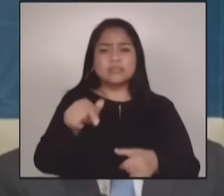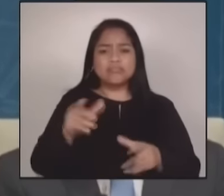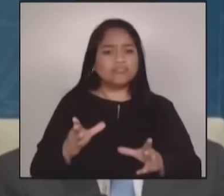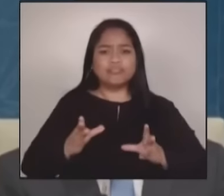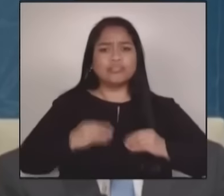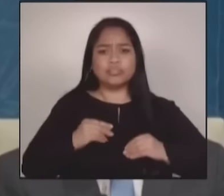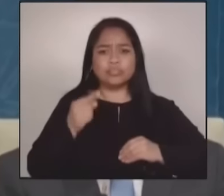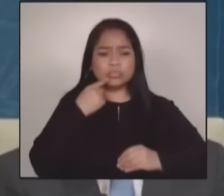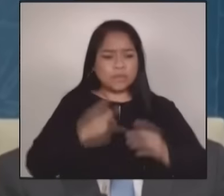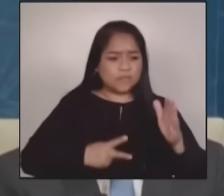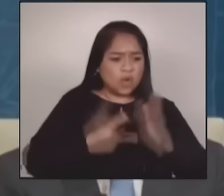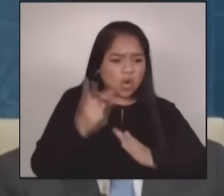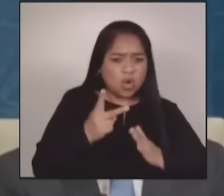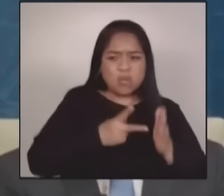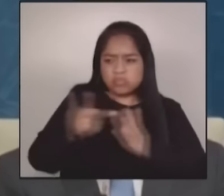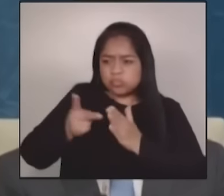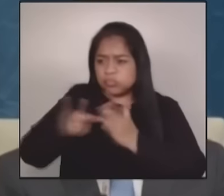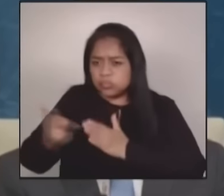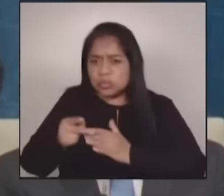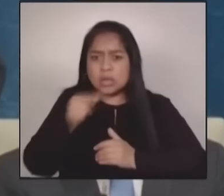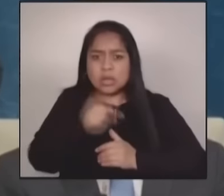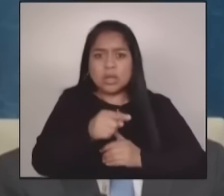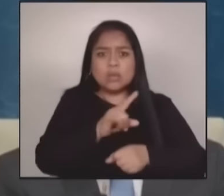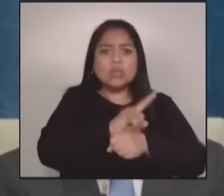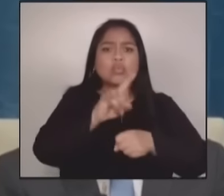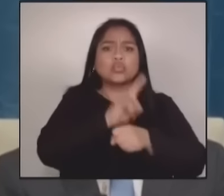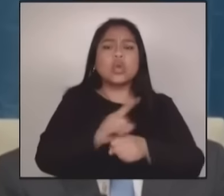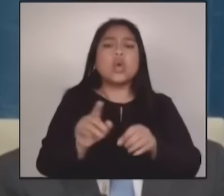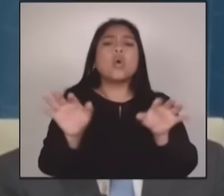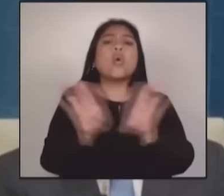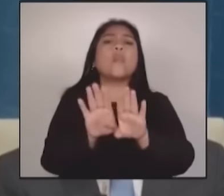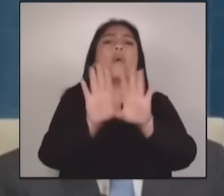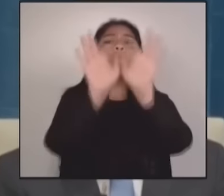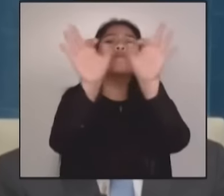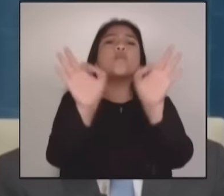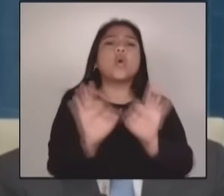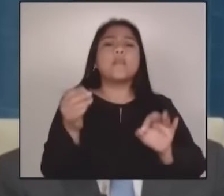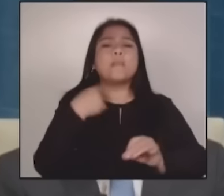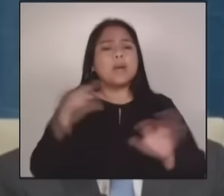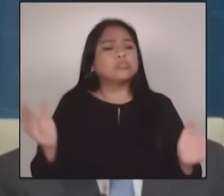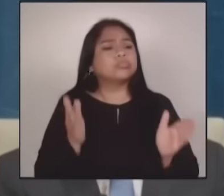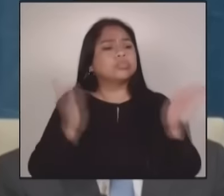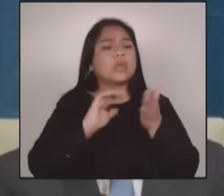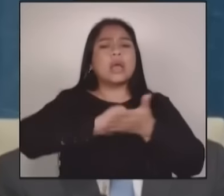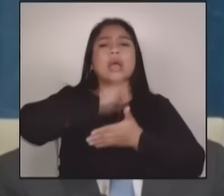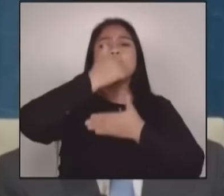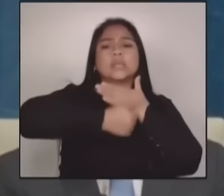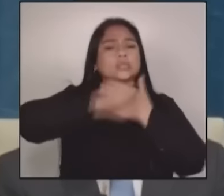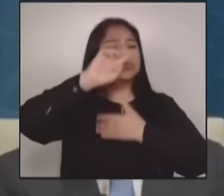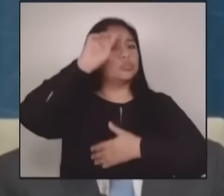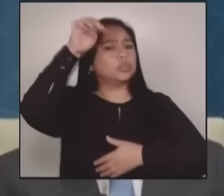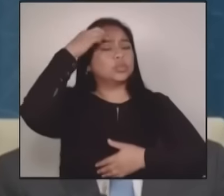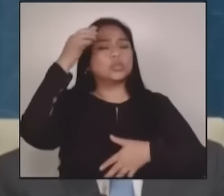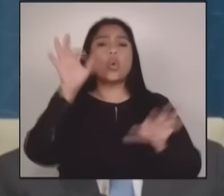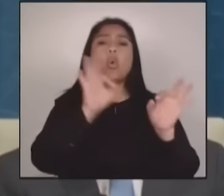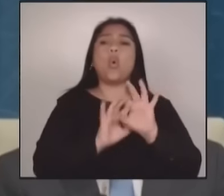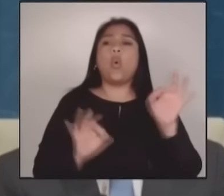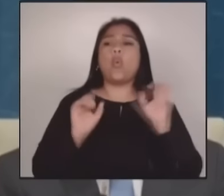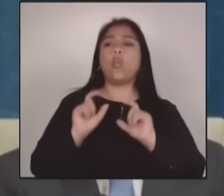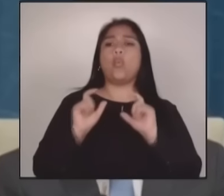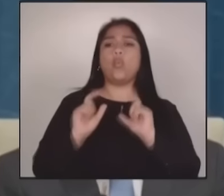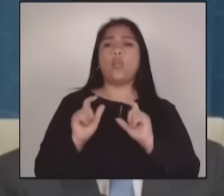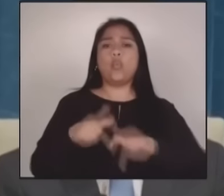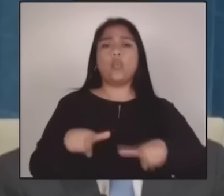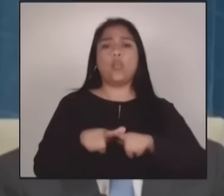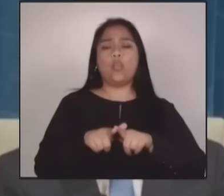que la violencia sea empleada como medio para promover agendas políticas o preservar privilegios.